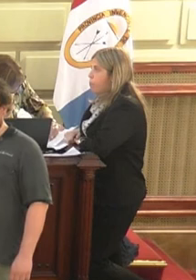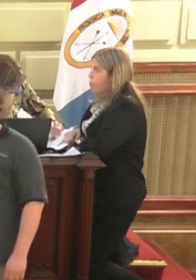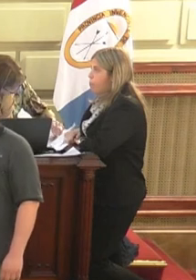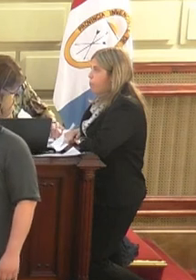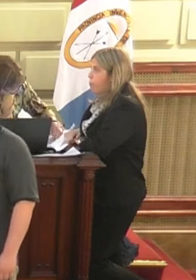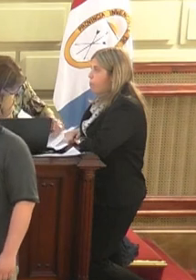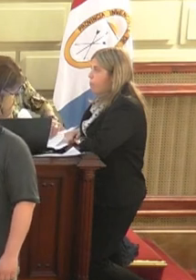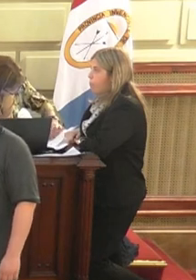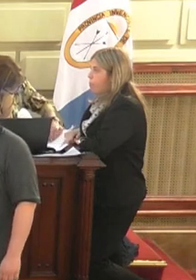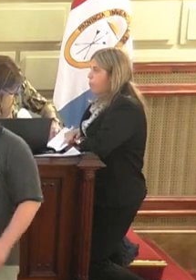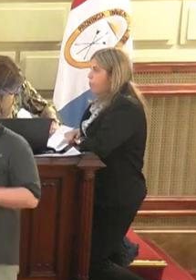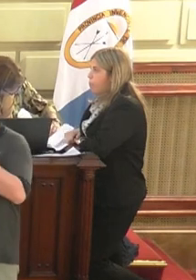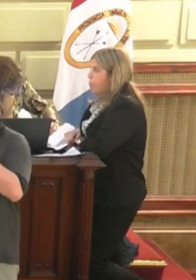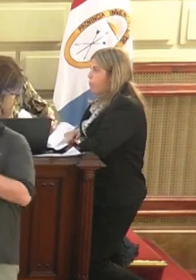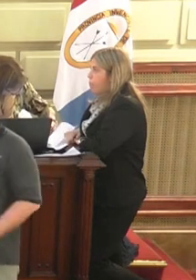Ailem, disculpe.